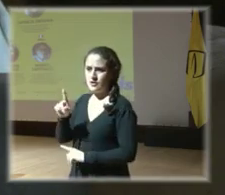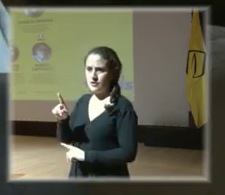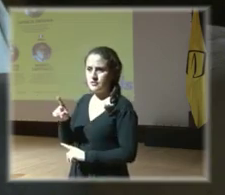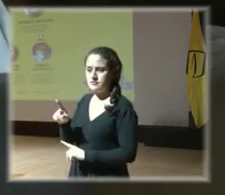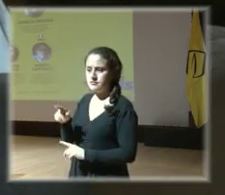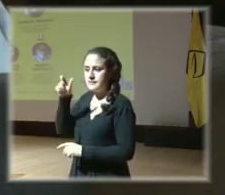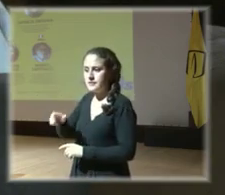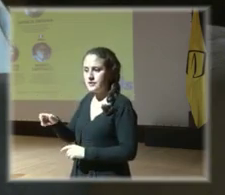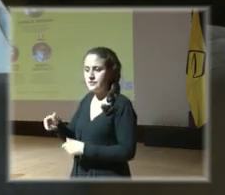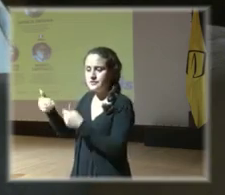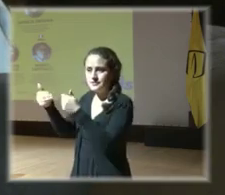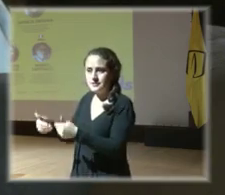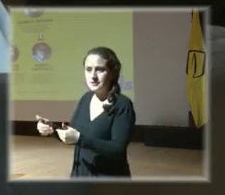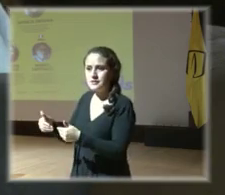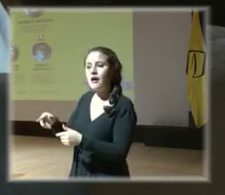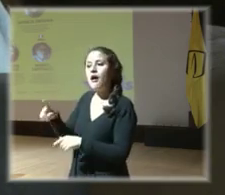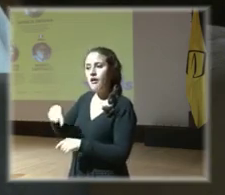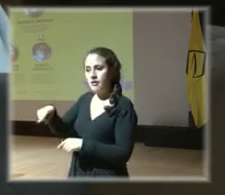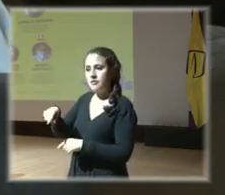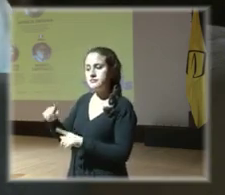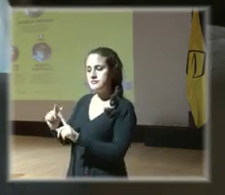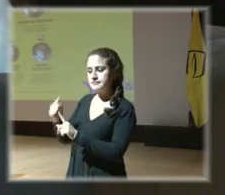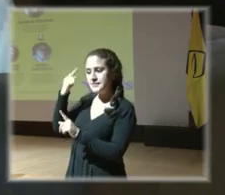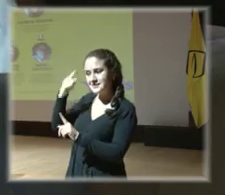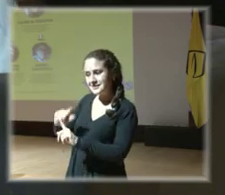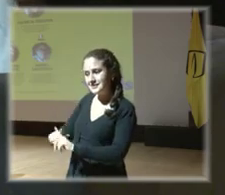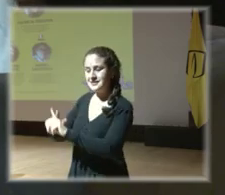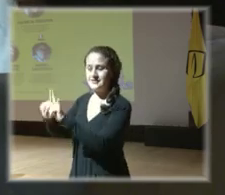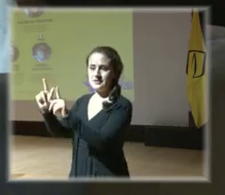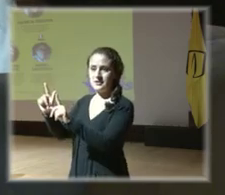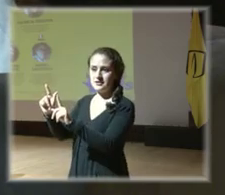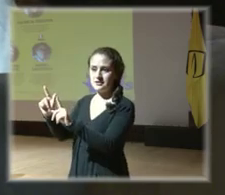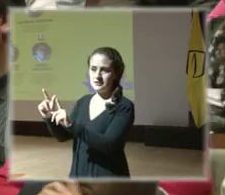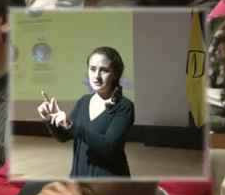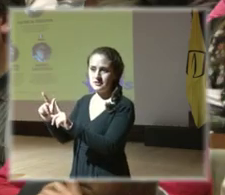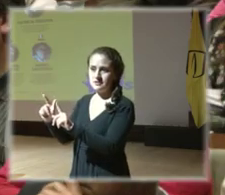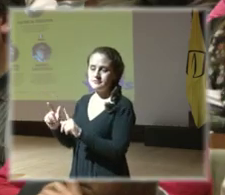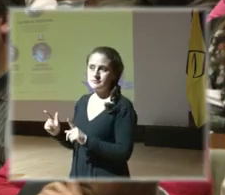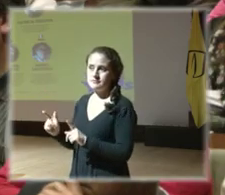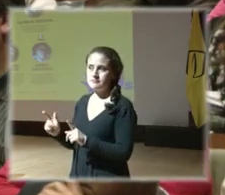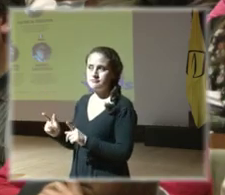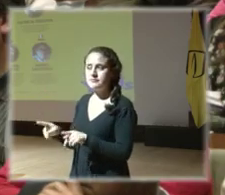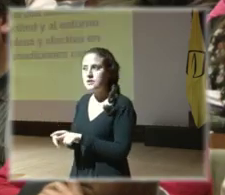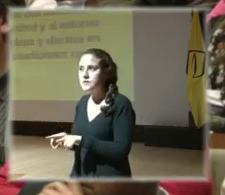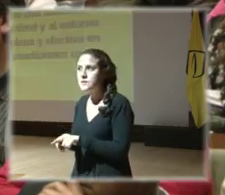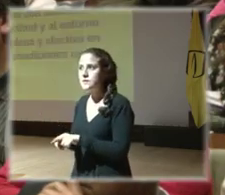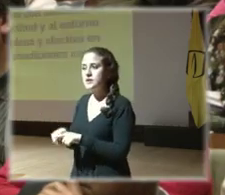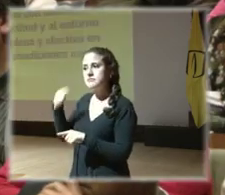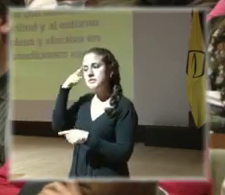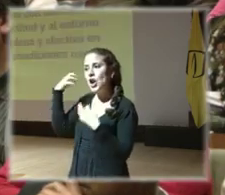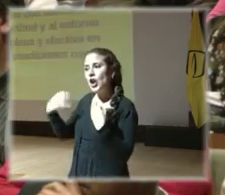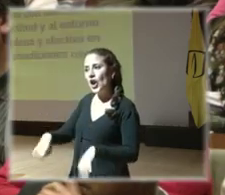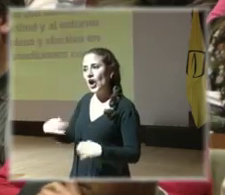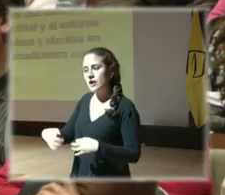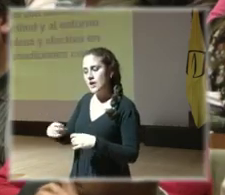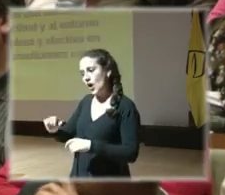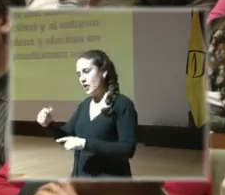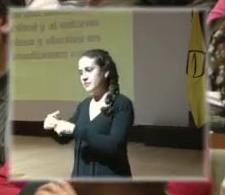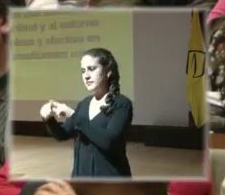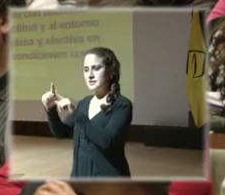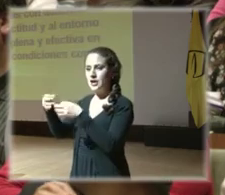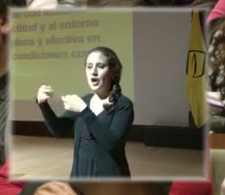personas que pueden ser diferentes a lo, digamos, regular o no,